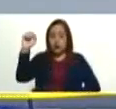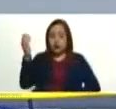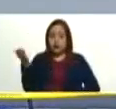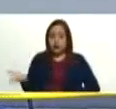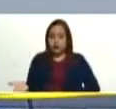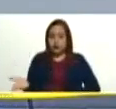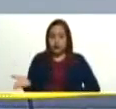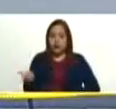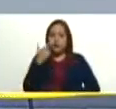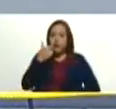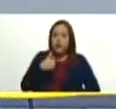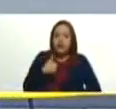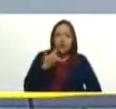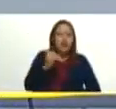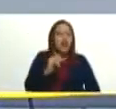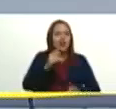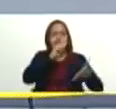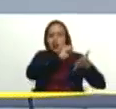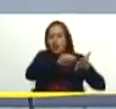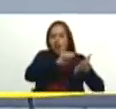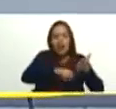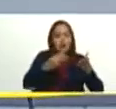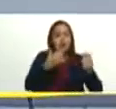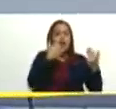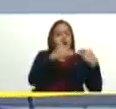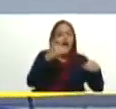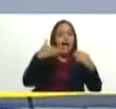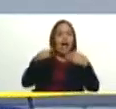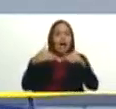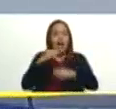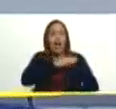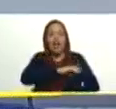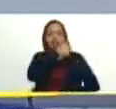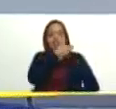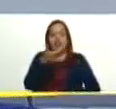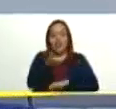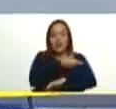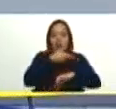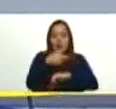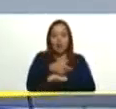me dice que yo he escrito más cartas a los jefes de Estado y de Gobierno